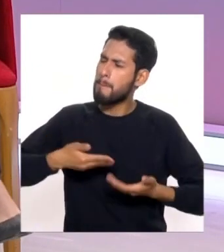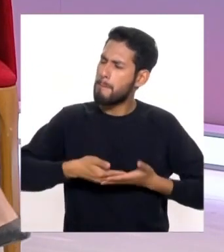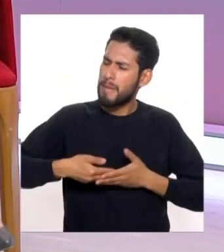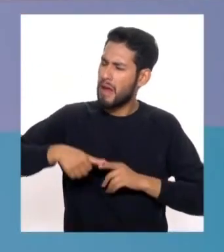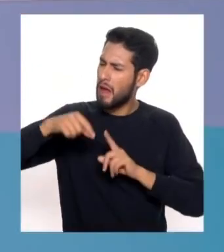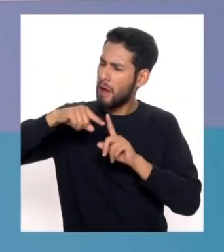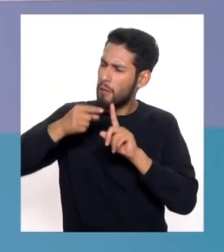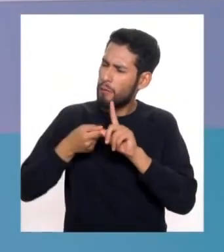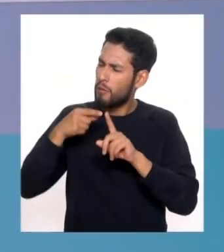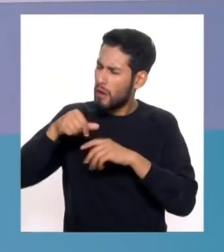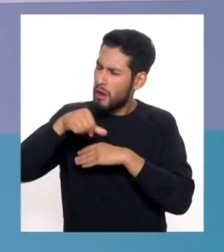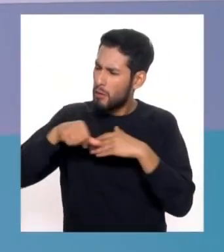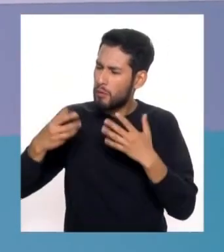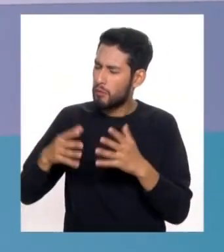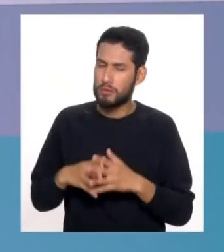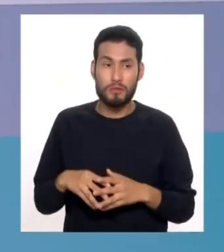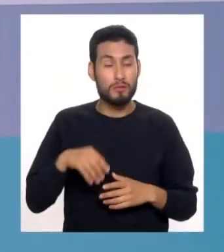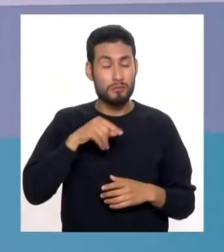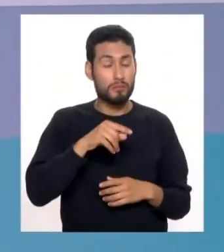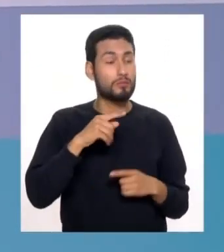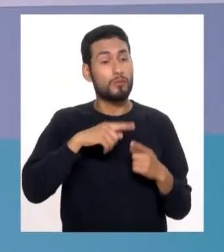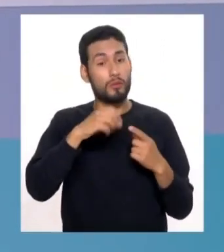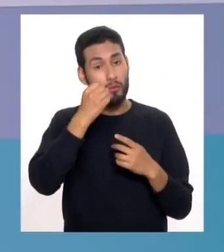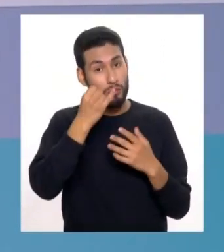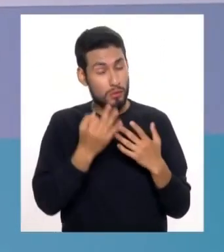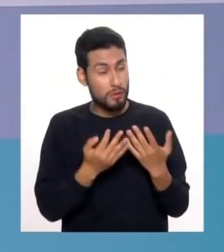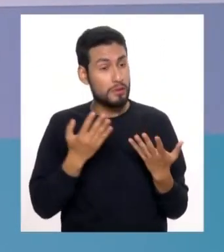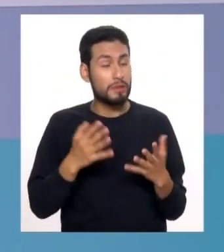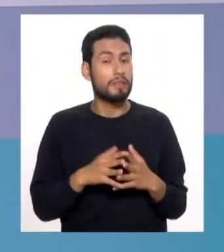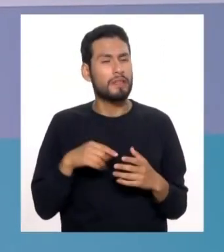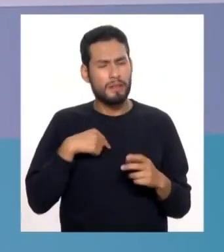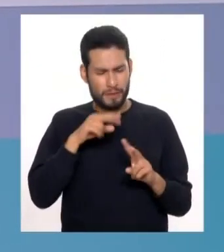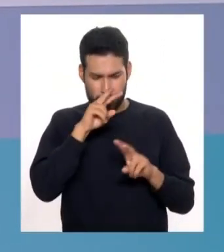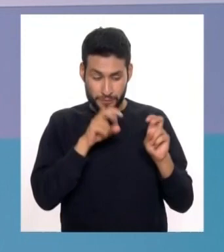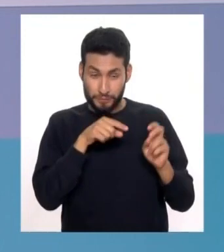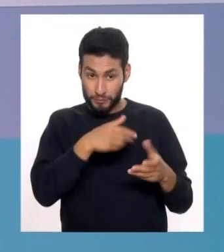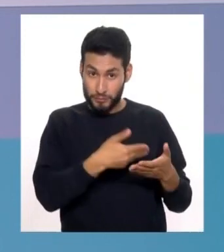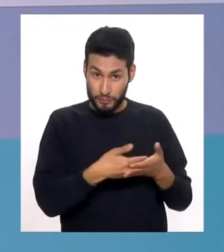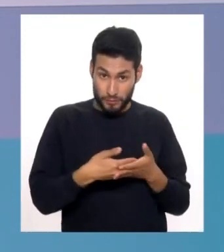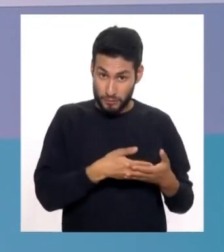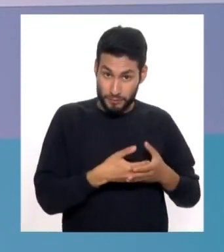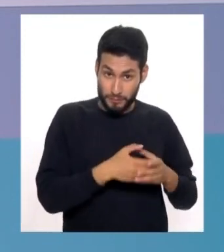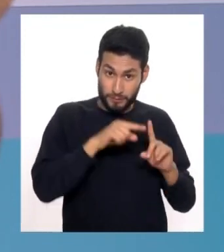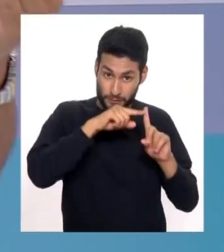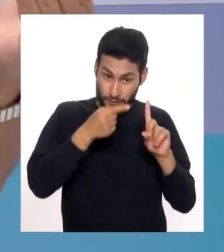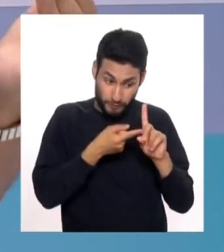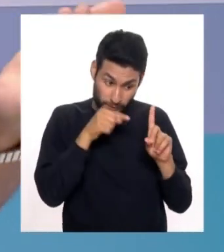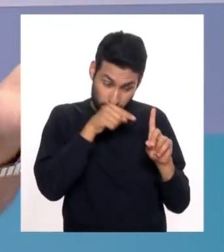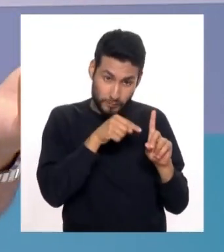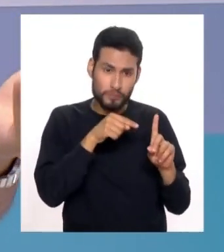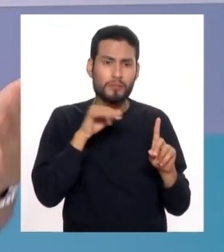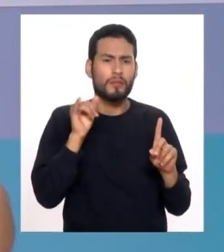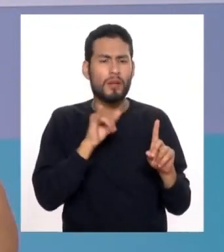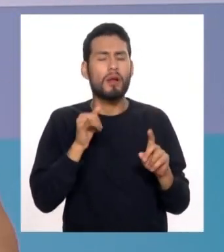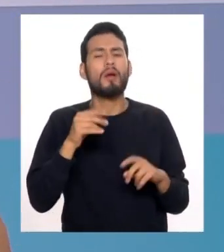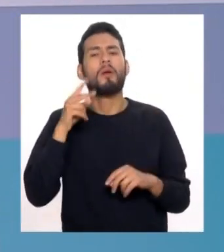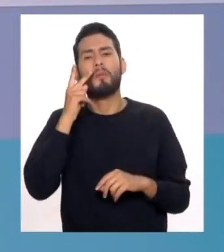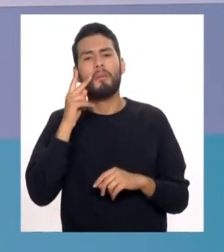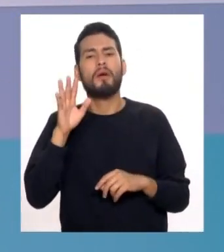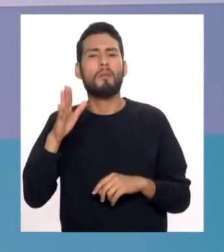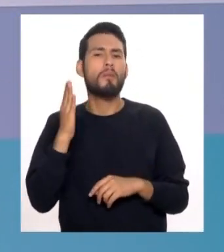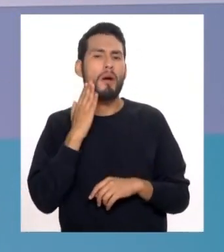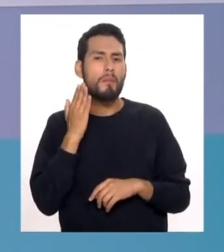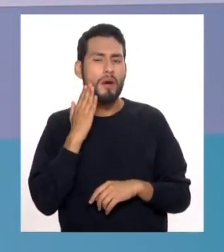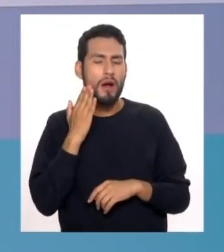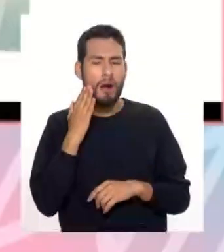muy buena pregunta. En cuanto a las condiciones médicas, vamos a no solamente evaluar al bebé, sino que también tenemos que evaluar a la mamá, porque si